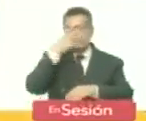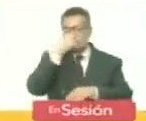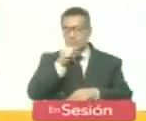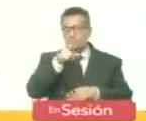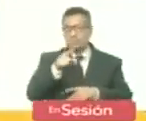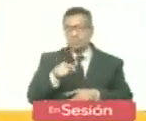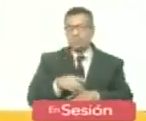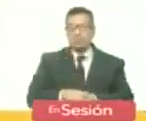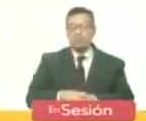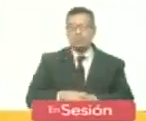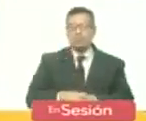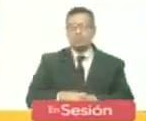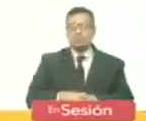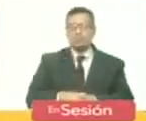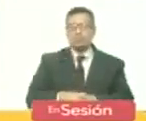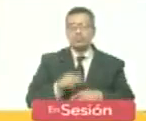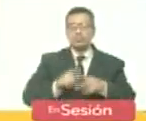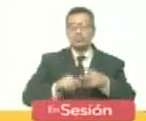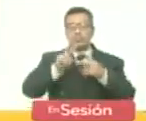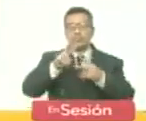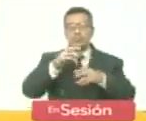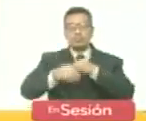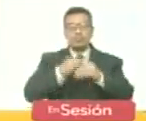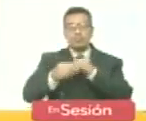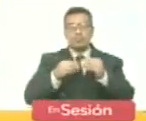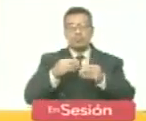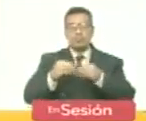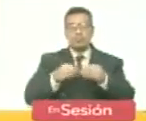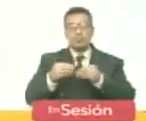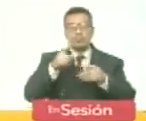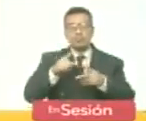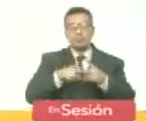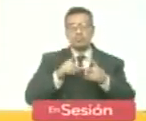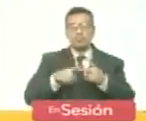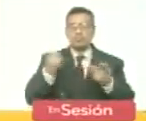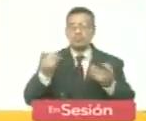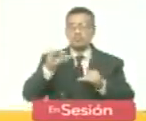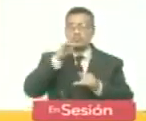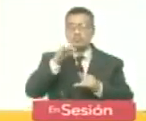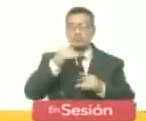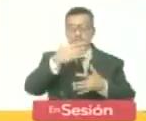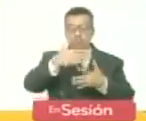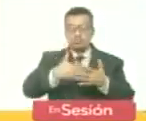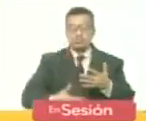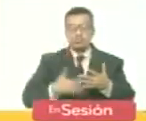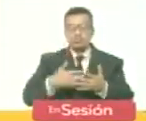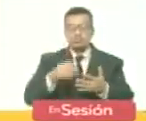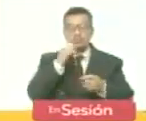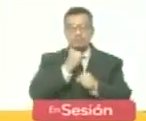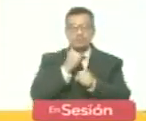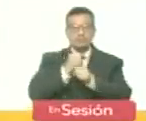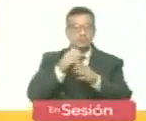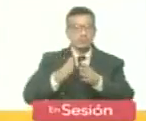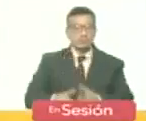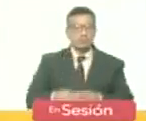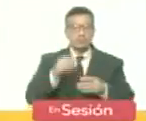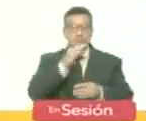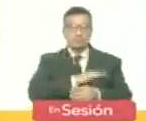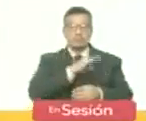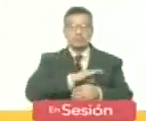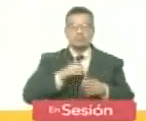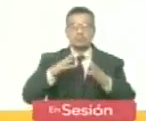que estas dos medidas se estén tomando sin que se informe suficientemente a los trabajadores, a la sociedad